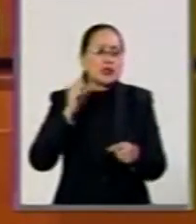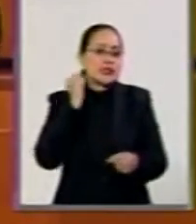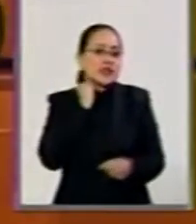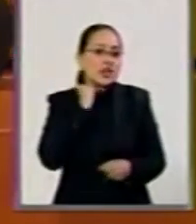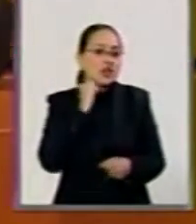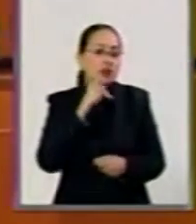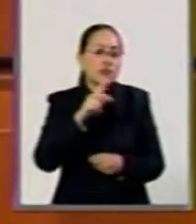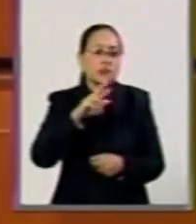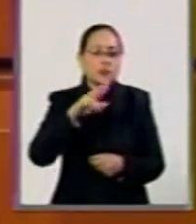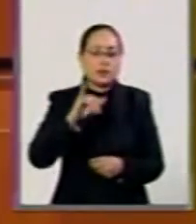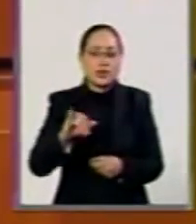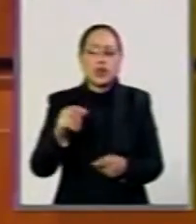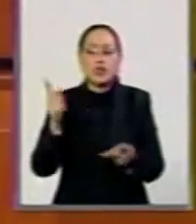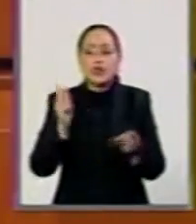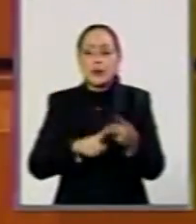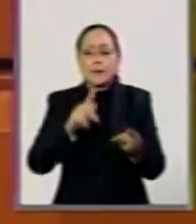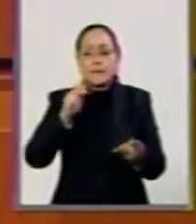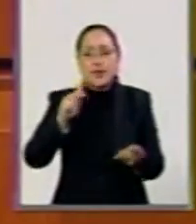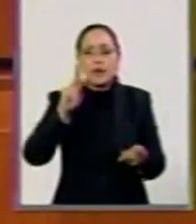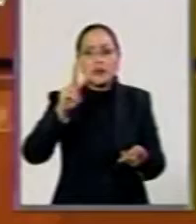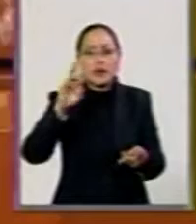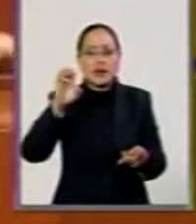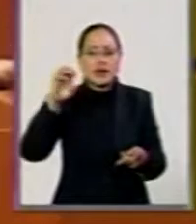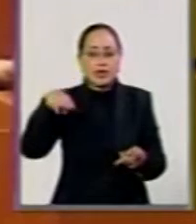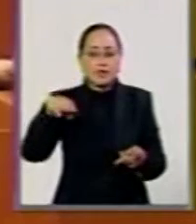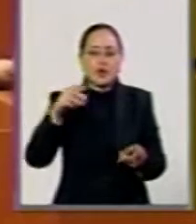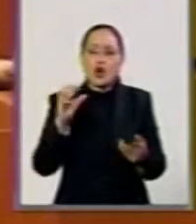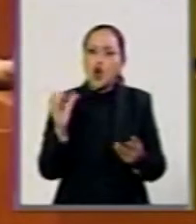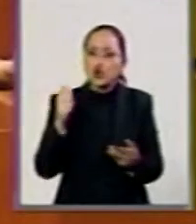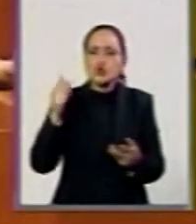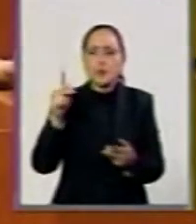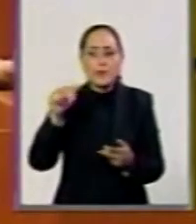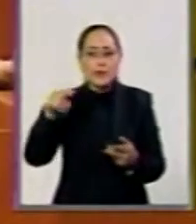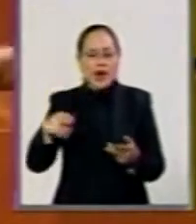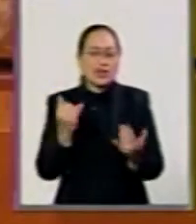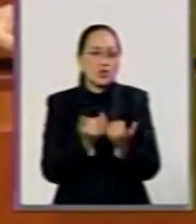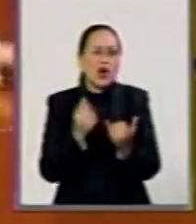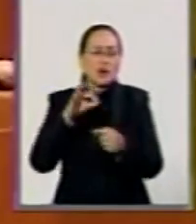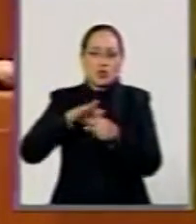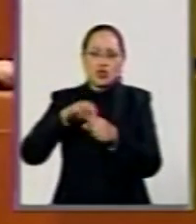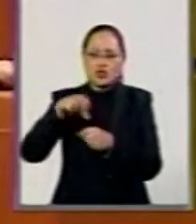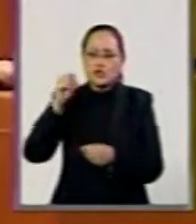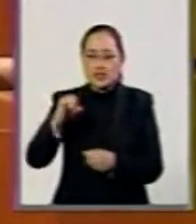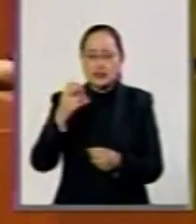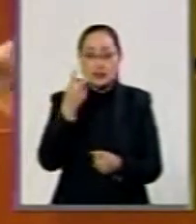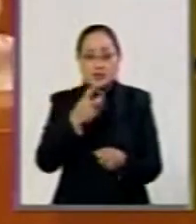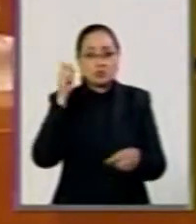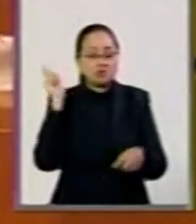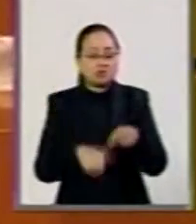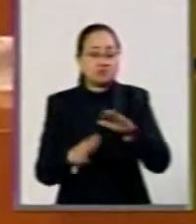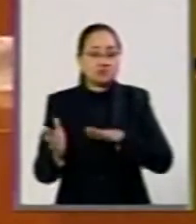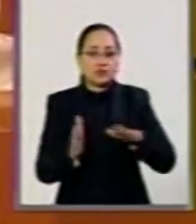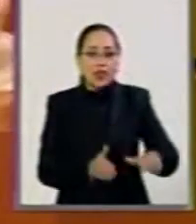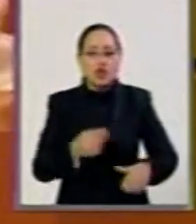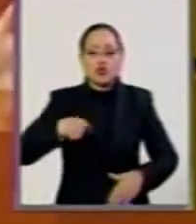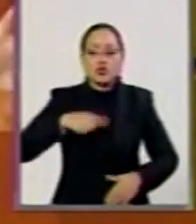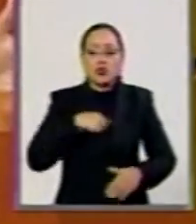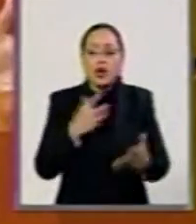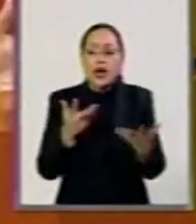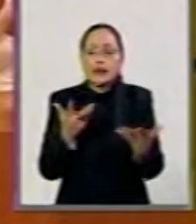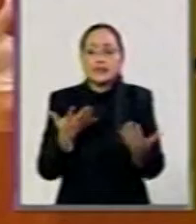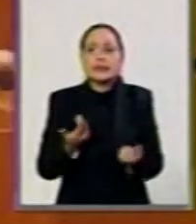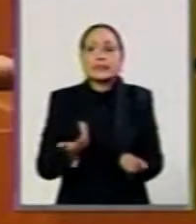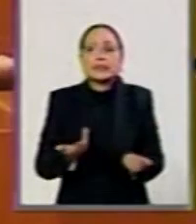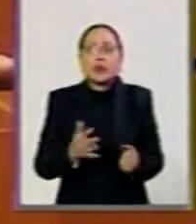Revolucionario Institucional, del Partido Verde y otros del PAN también votaron a favor y eso se eliminó. ¿Qué es lo que nos queda? Pues